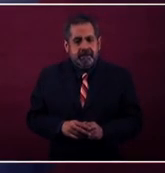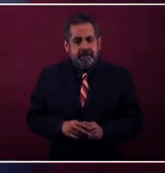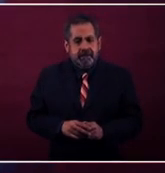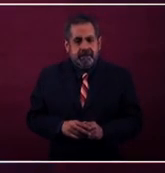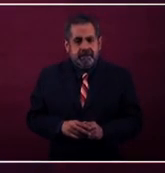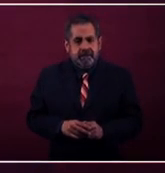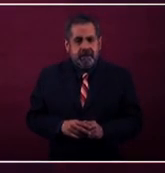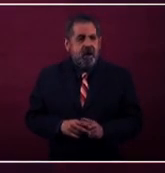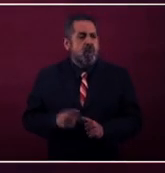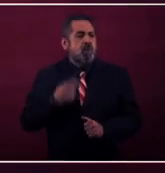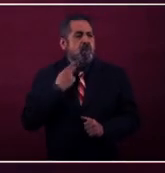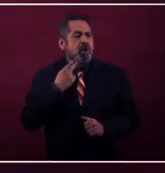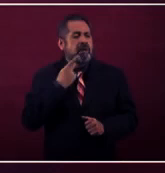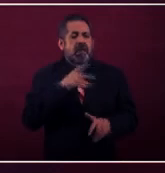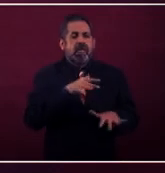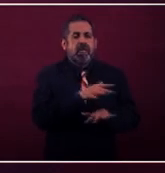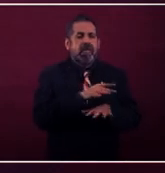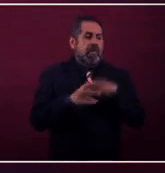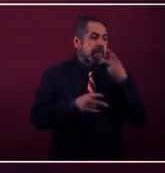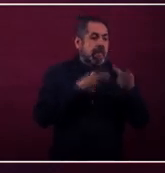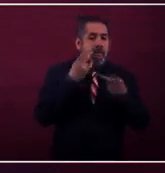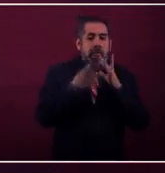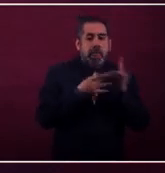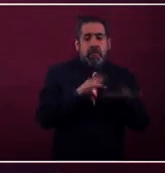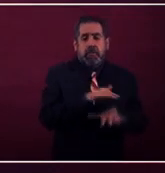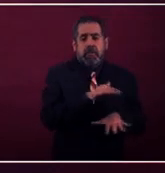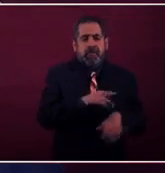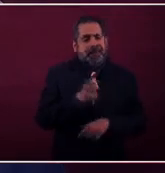paso a la politiquería.